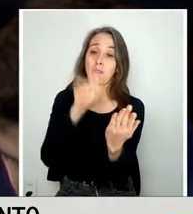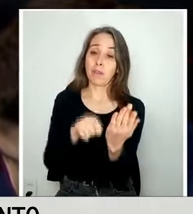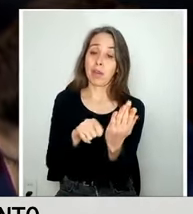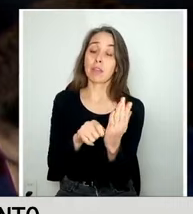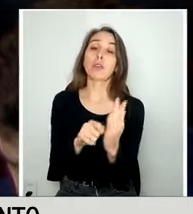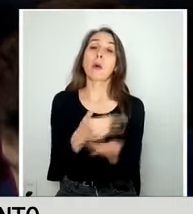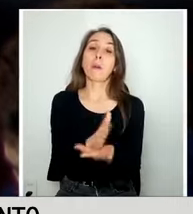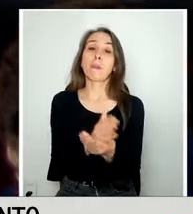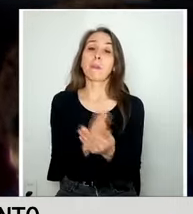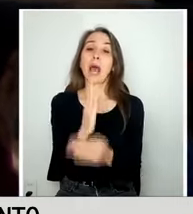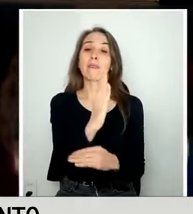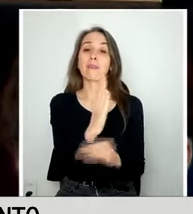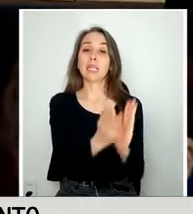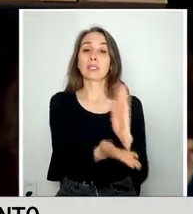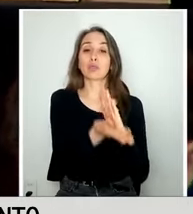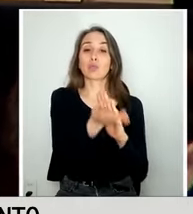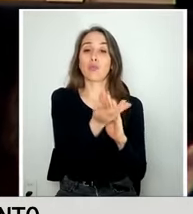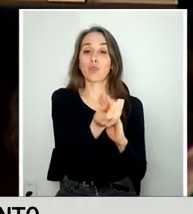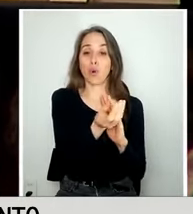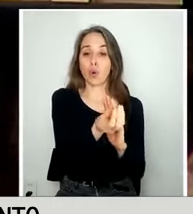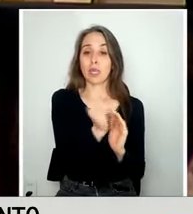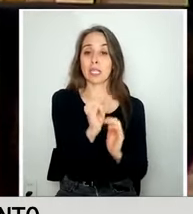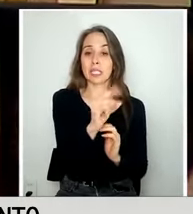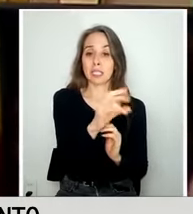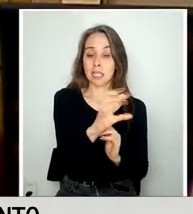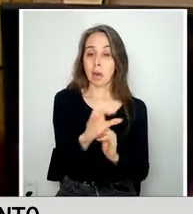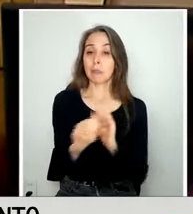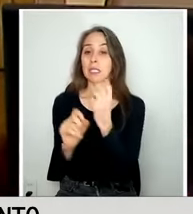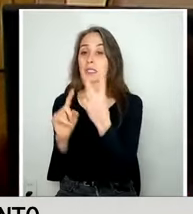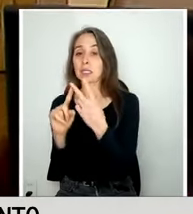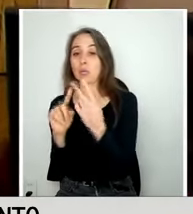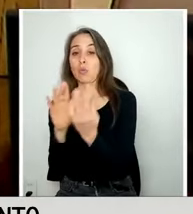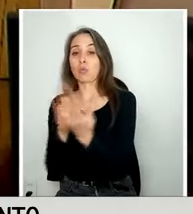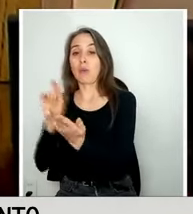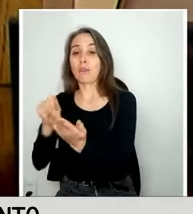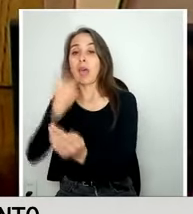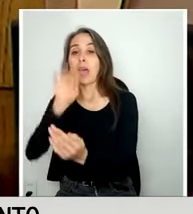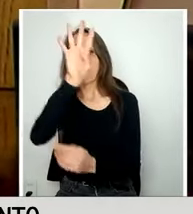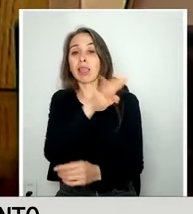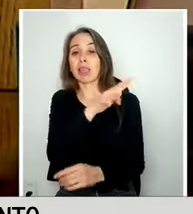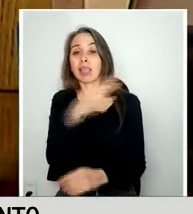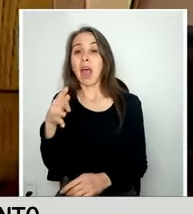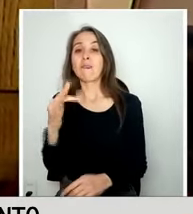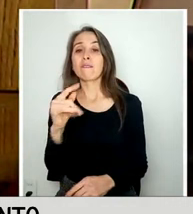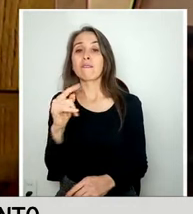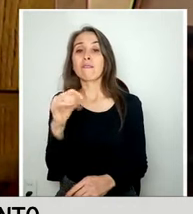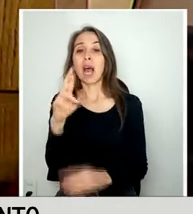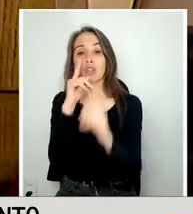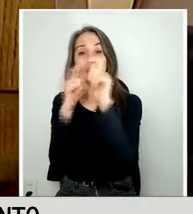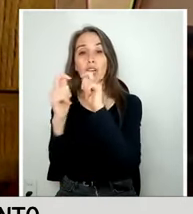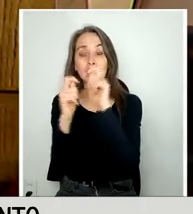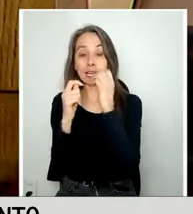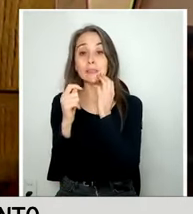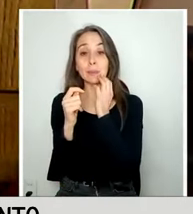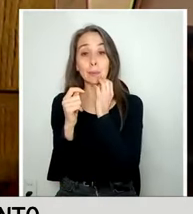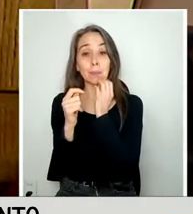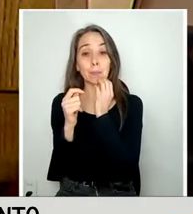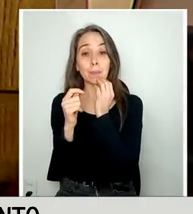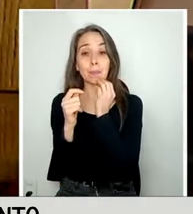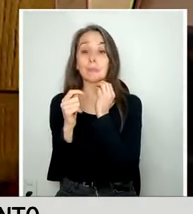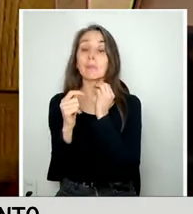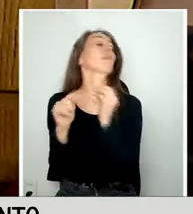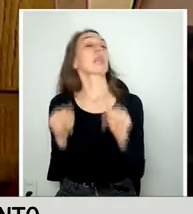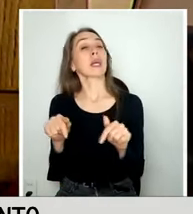base y un segundo con respecto a las tablas de factores de riesgo la crisis en que están